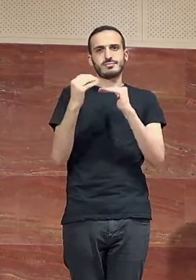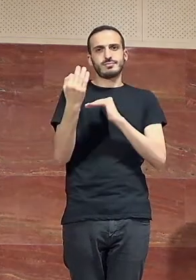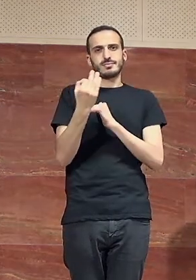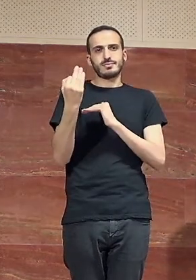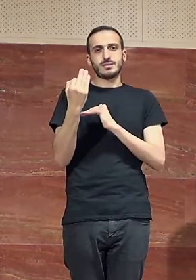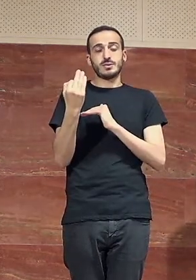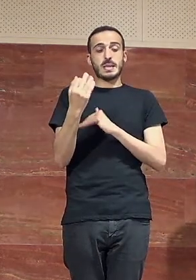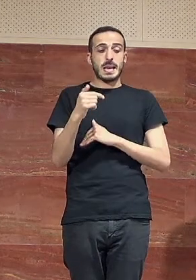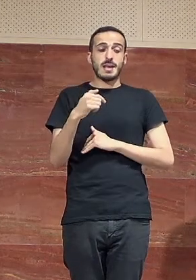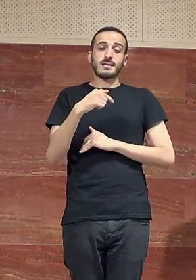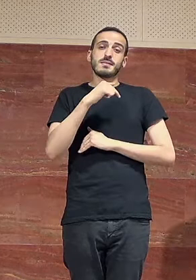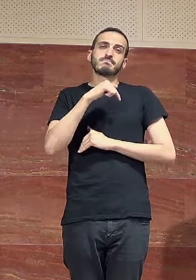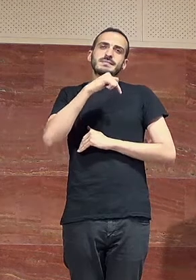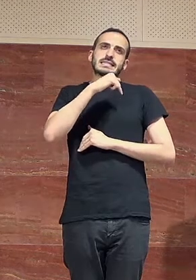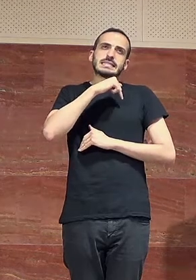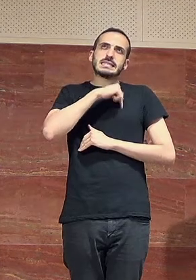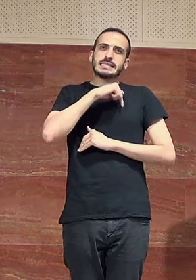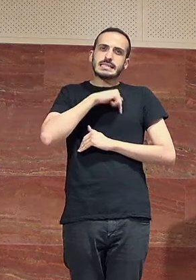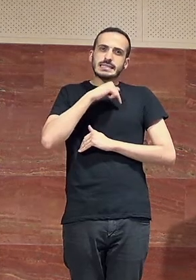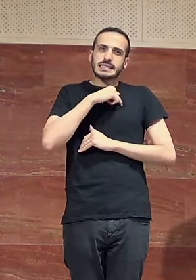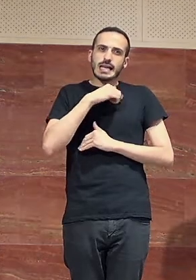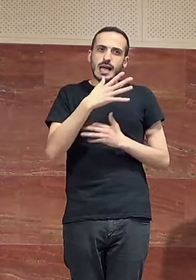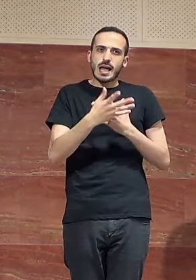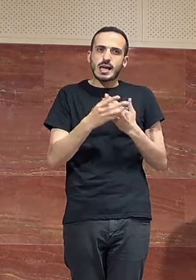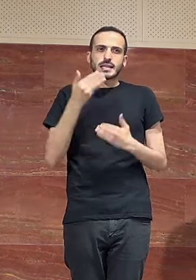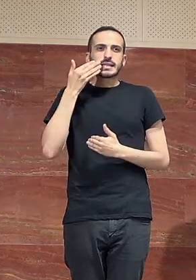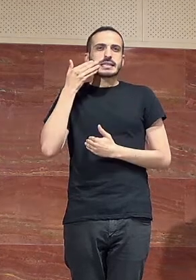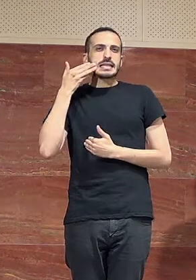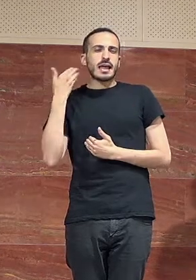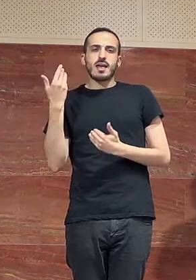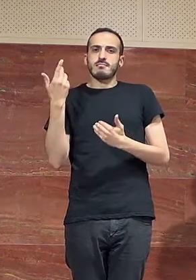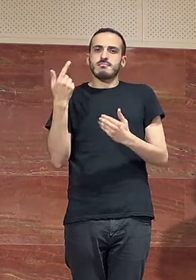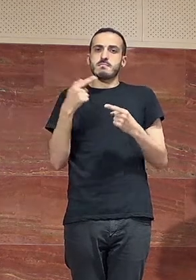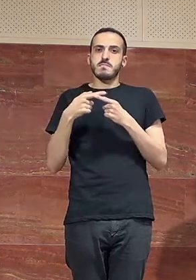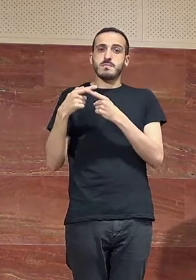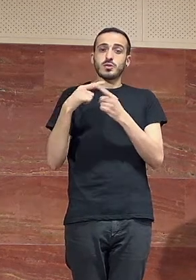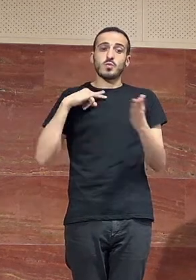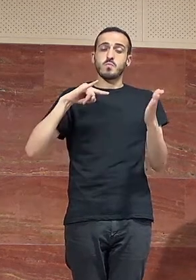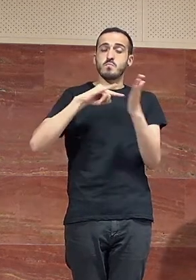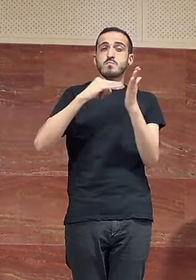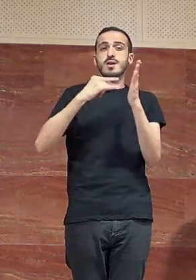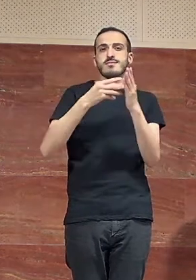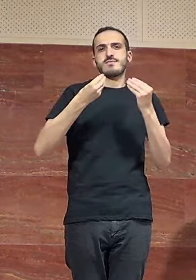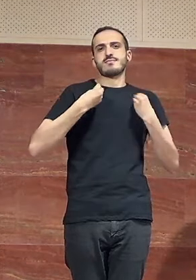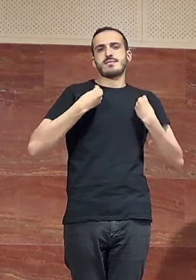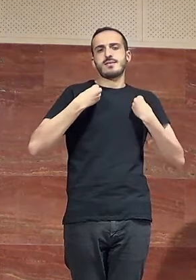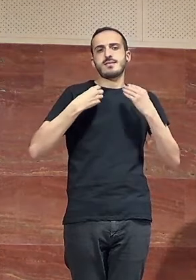propia dignidad de la del otro, lo que hacemos es generar un proyecto de vida. Y ese proyecto de